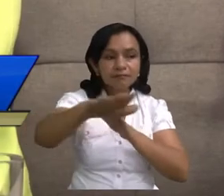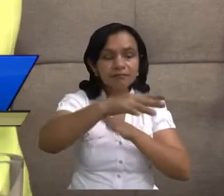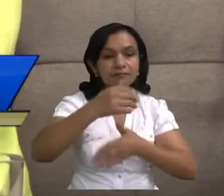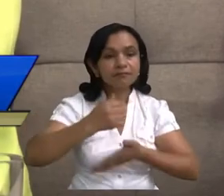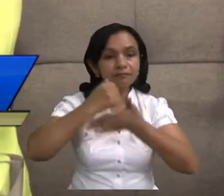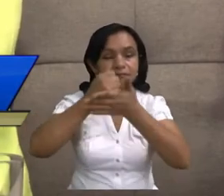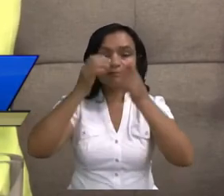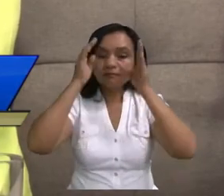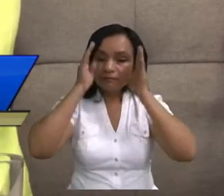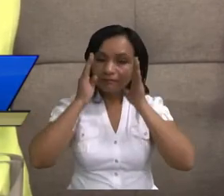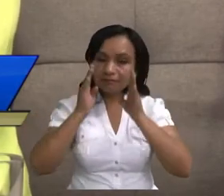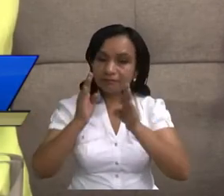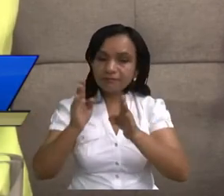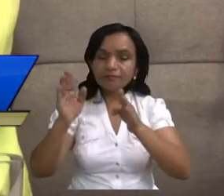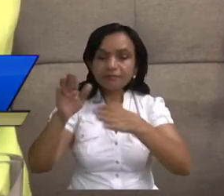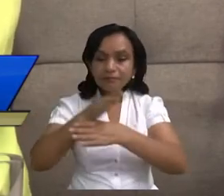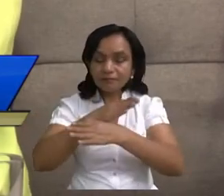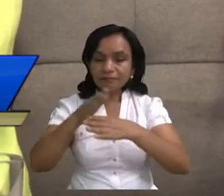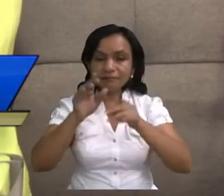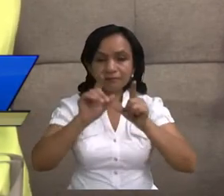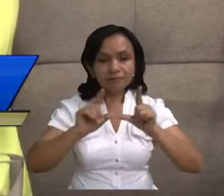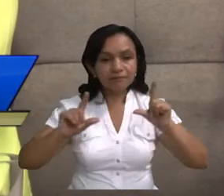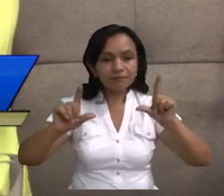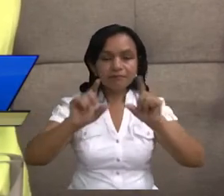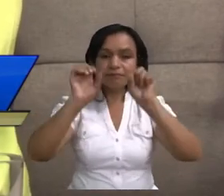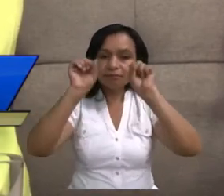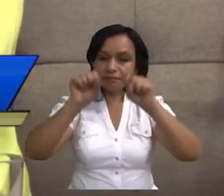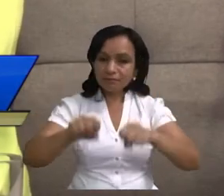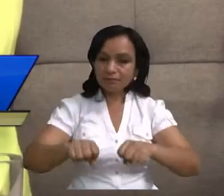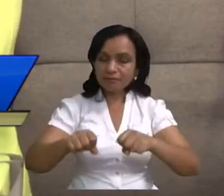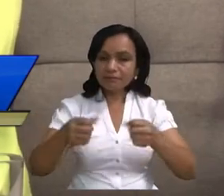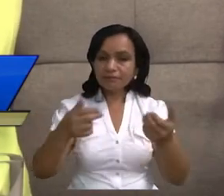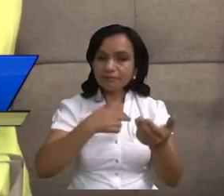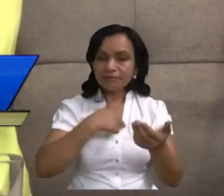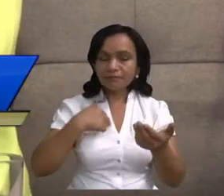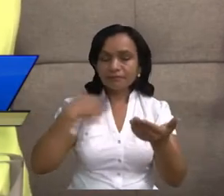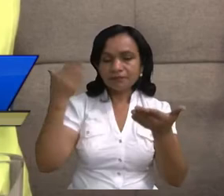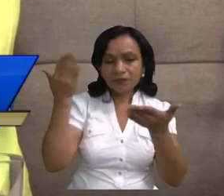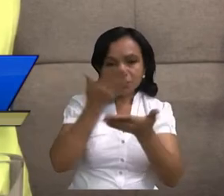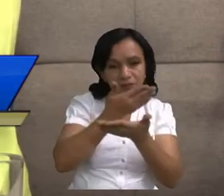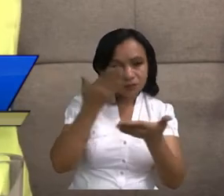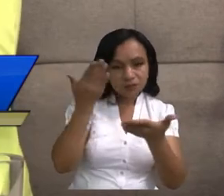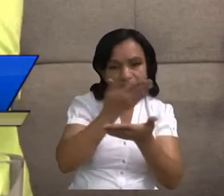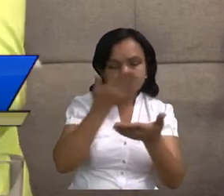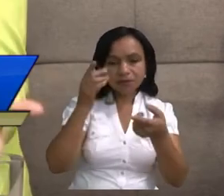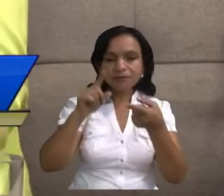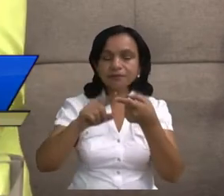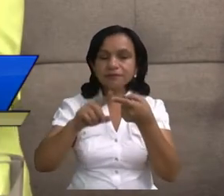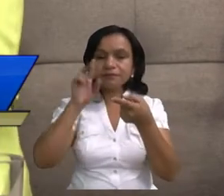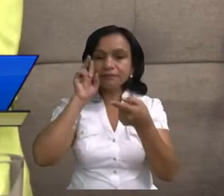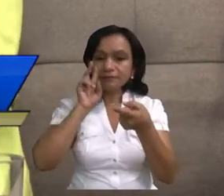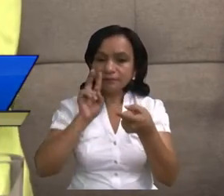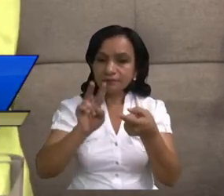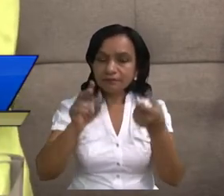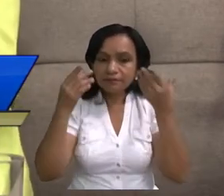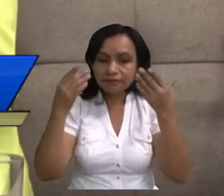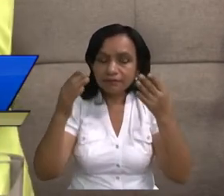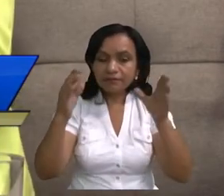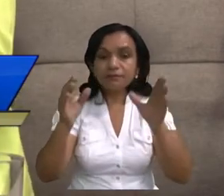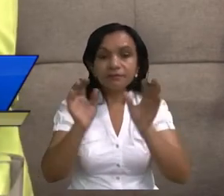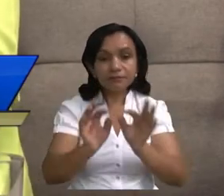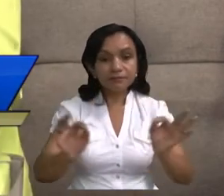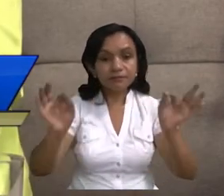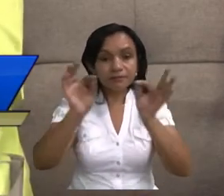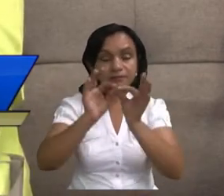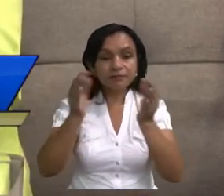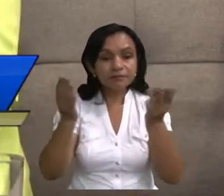nosotros atenderlo en su comunidad y que puedan ellos ahí estudiar, ver las potencialidades que tiene su territorio,